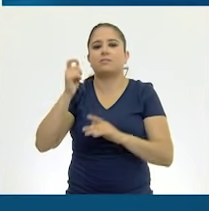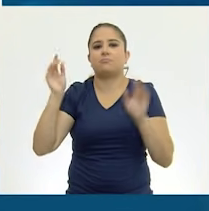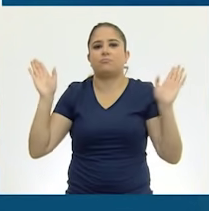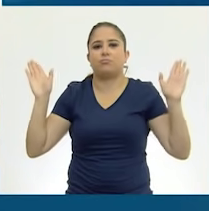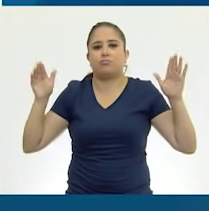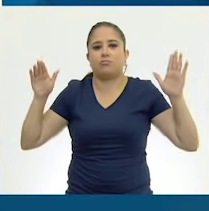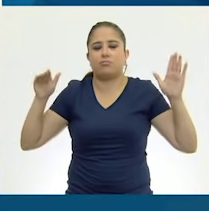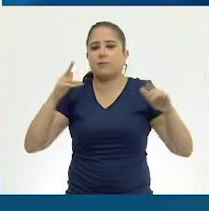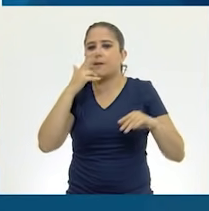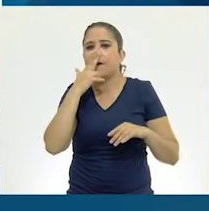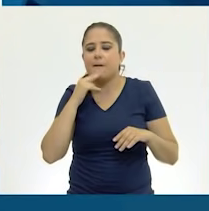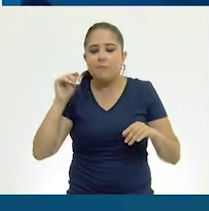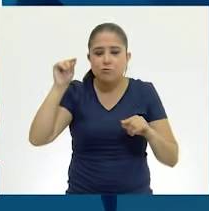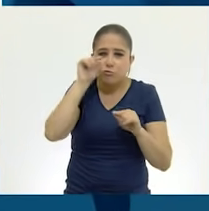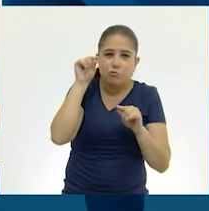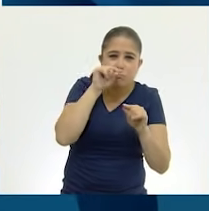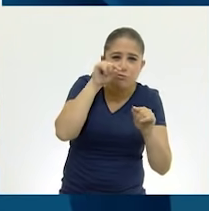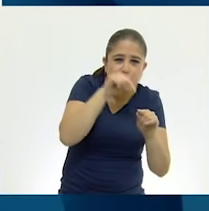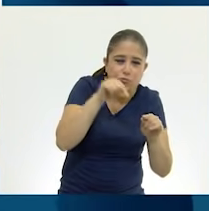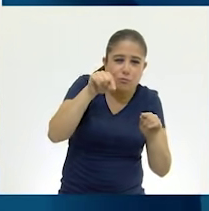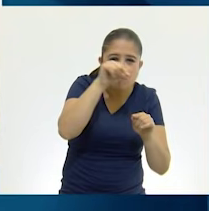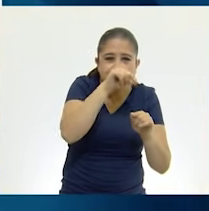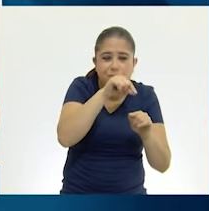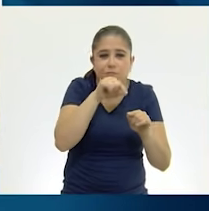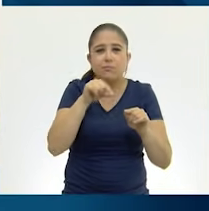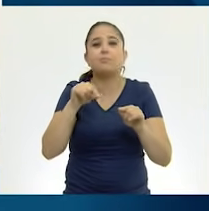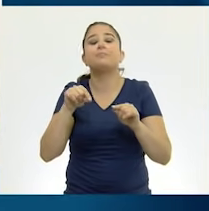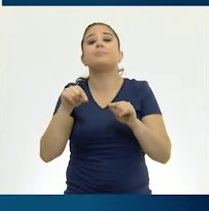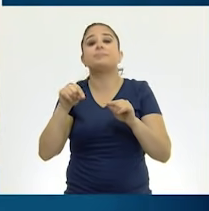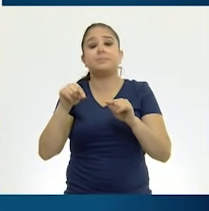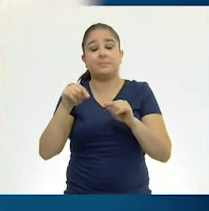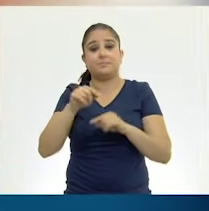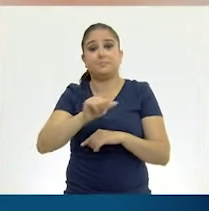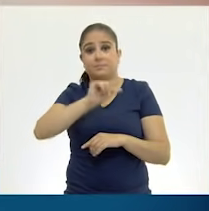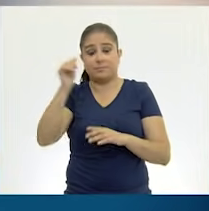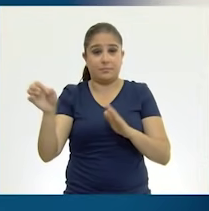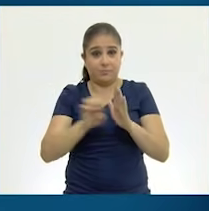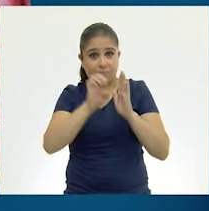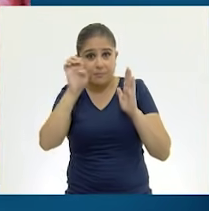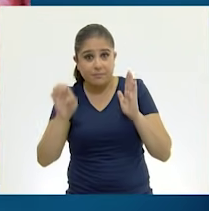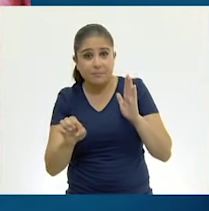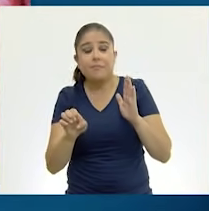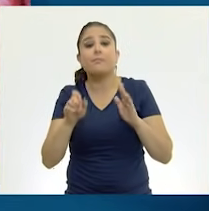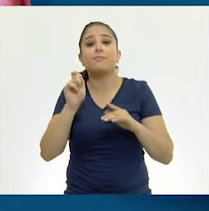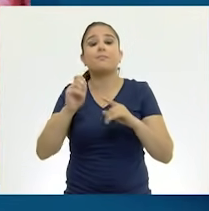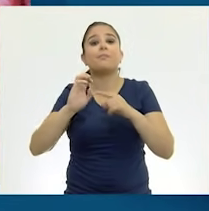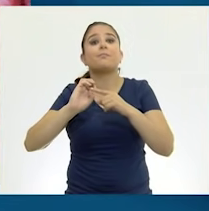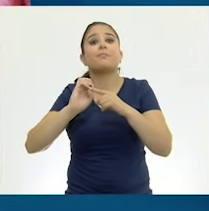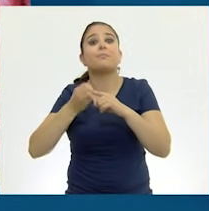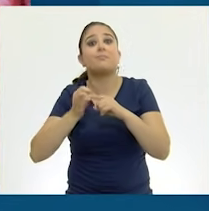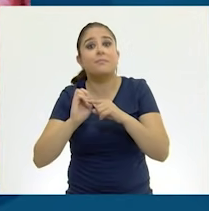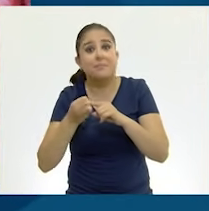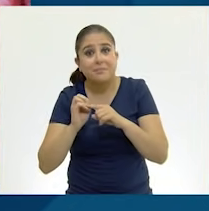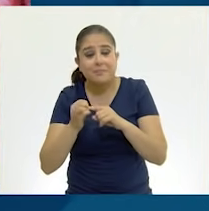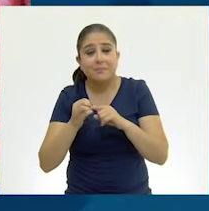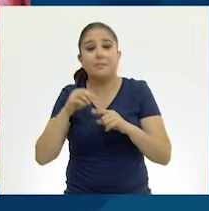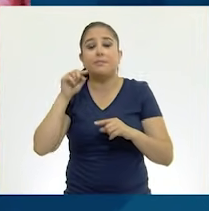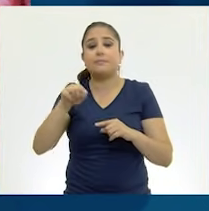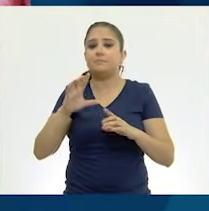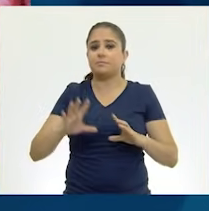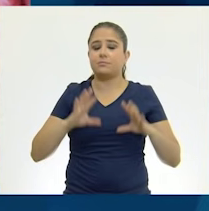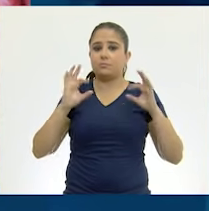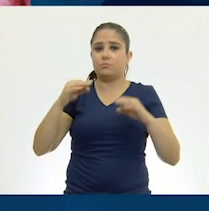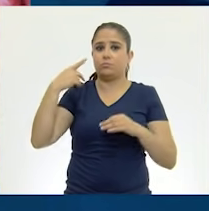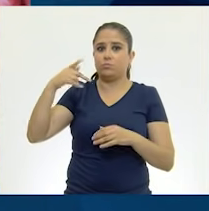como abejas, abejorros y pulgones. Otro ejemplo son los frijoles, que son nativos